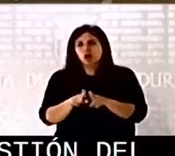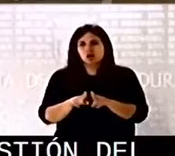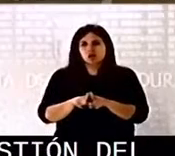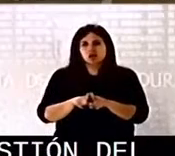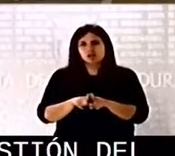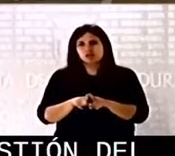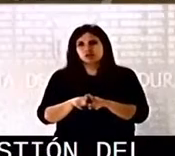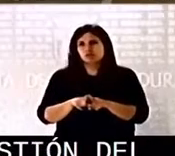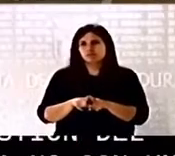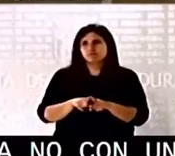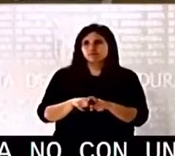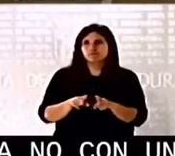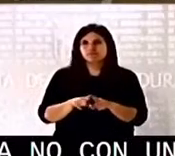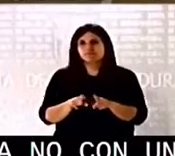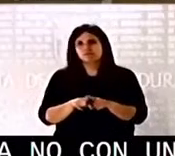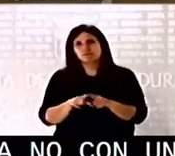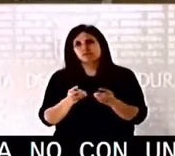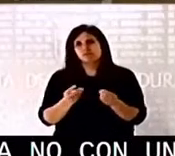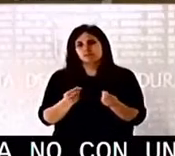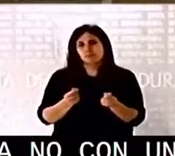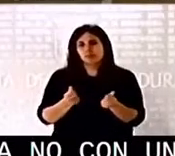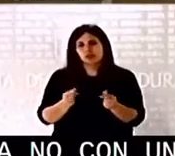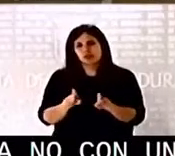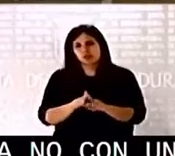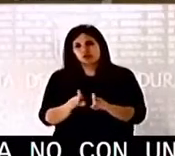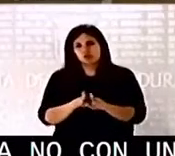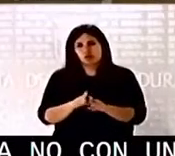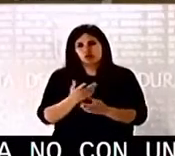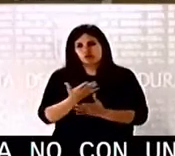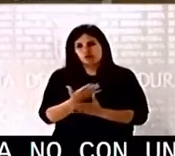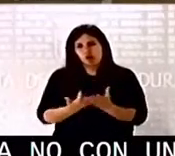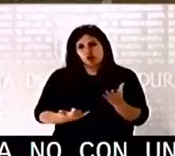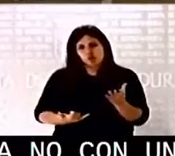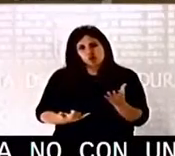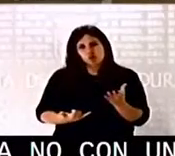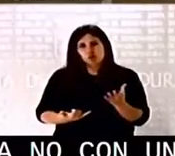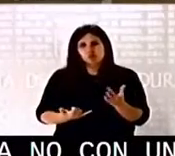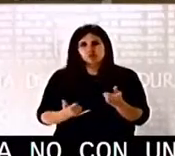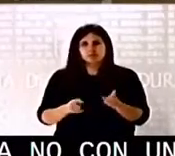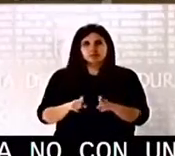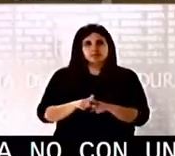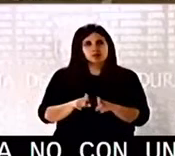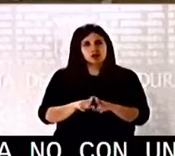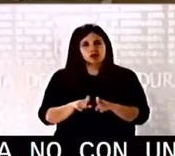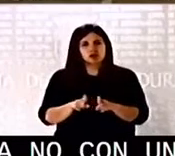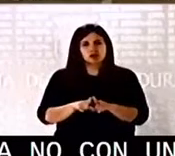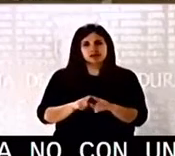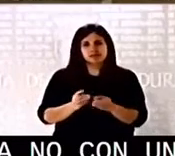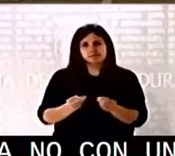con un aspecto de una función, pues,